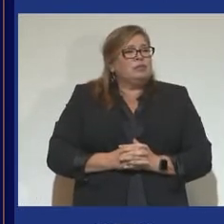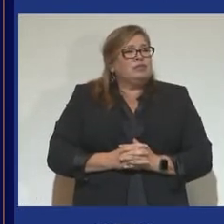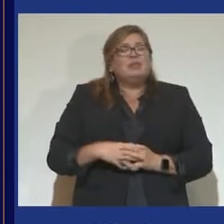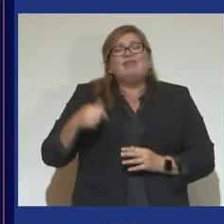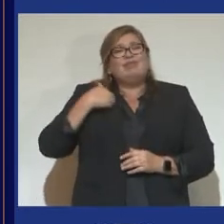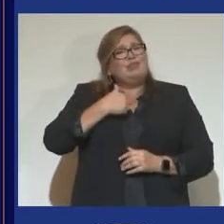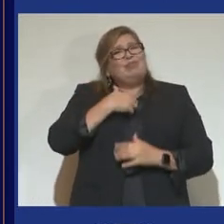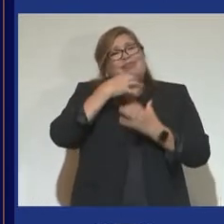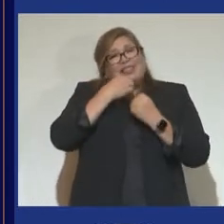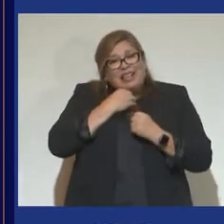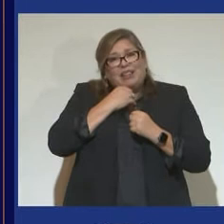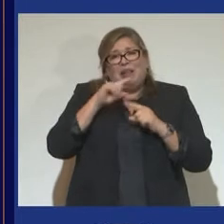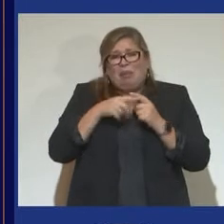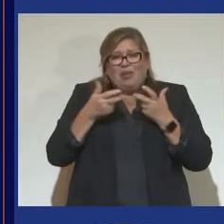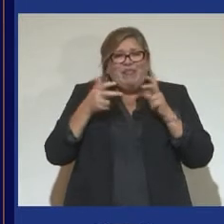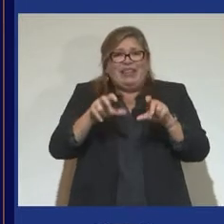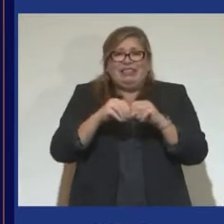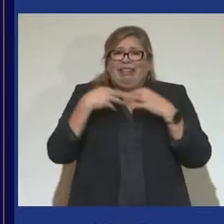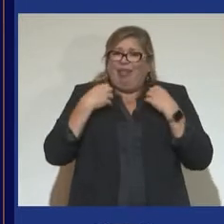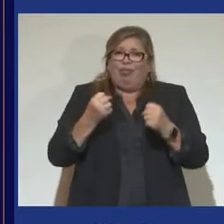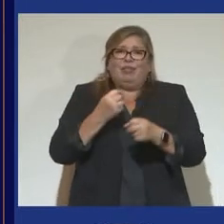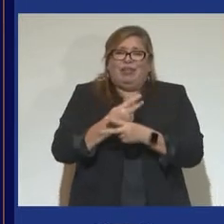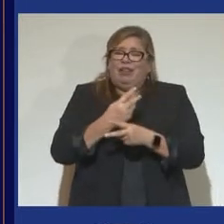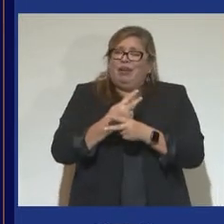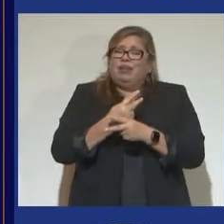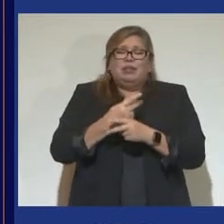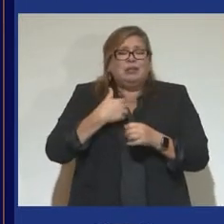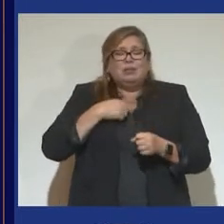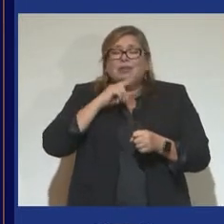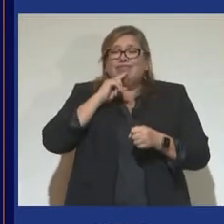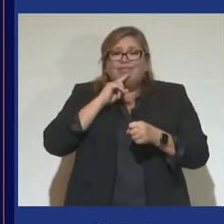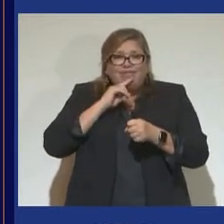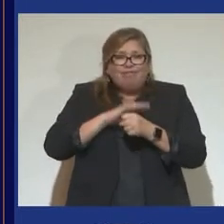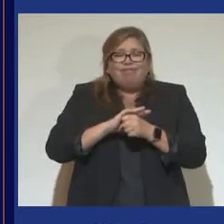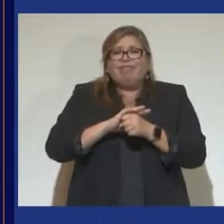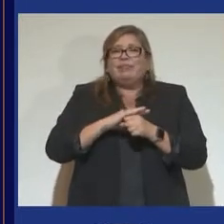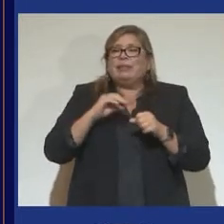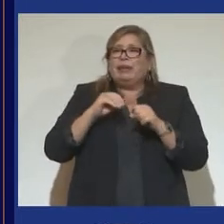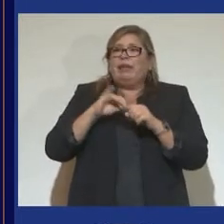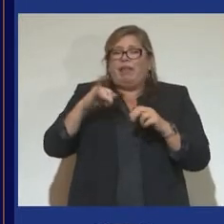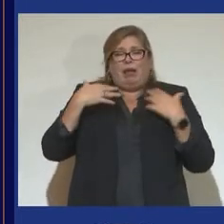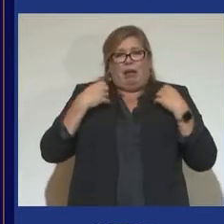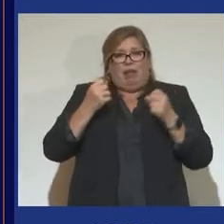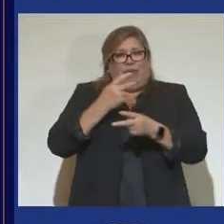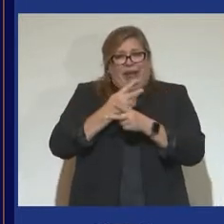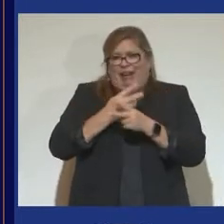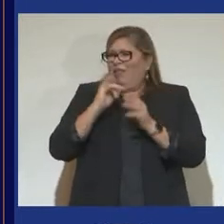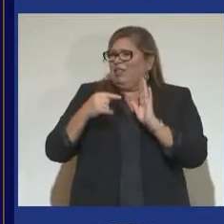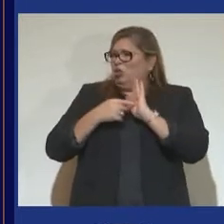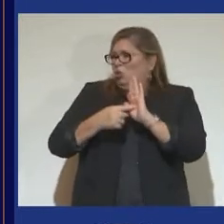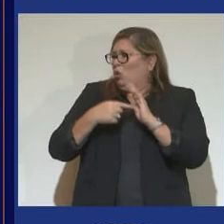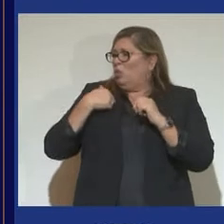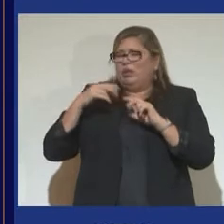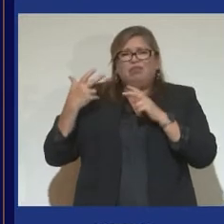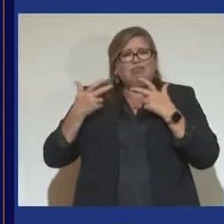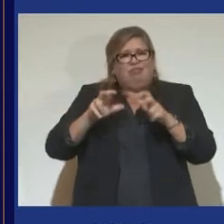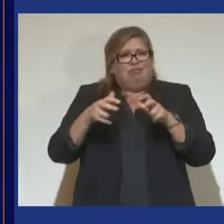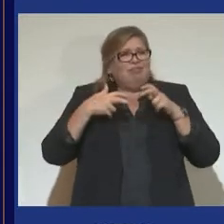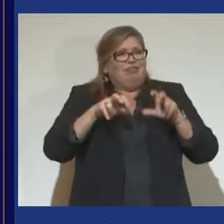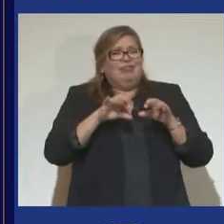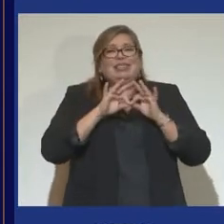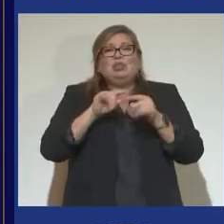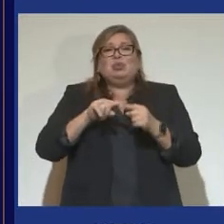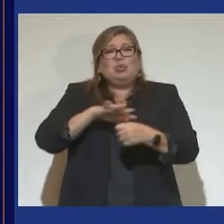preocupa mucho esa inversión nos inversión nos nos preocupa mucho está ese compromiso las inversiones que hemos hecho